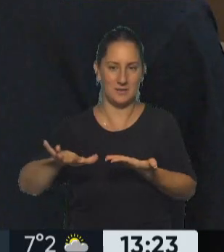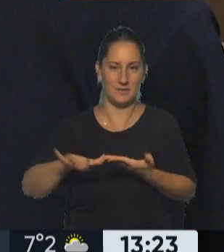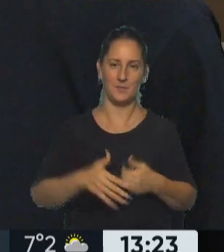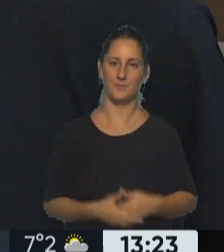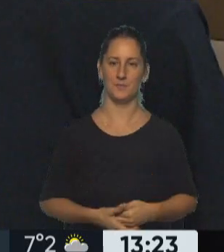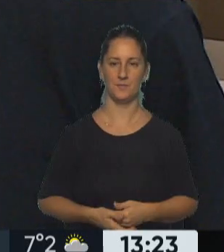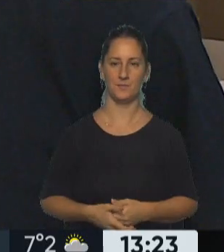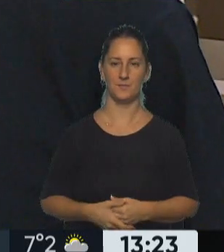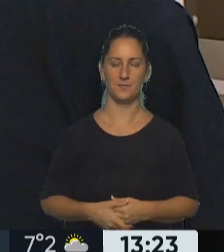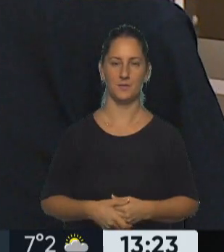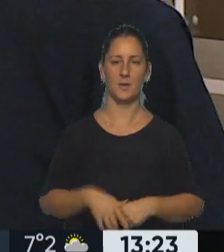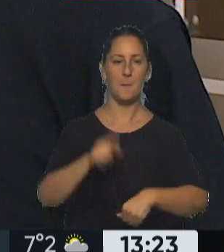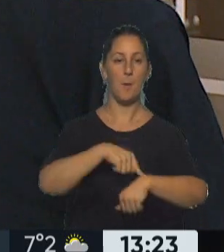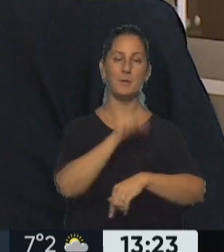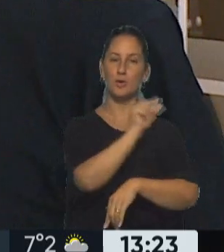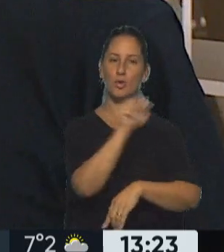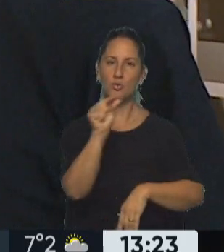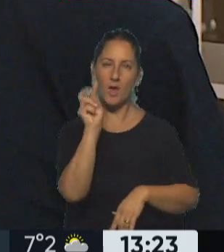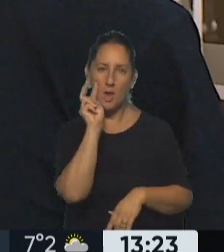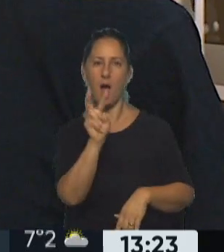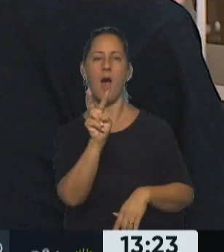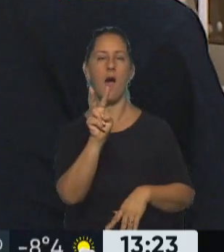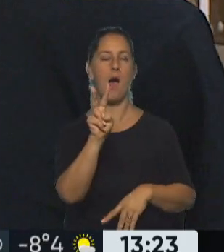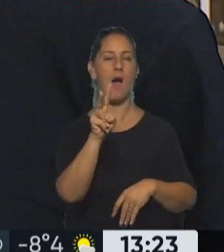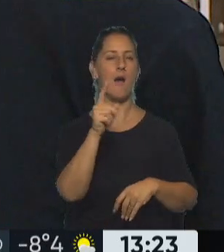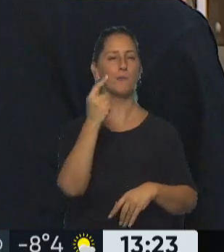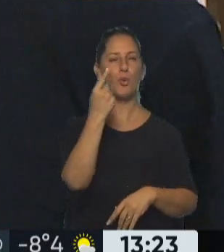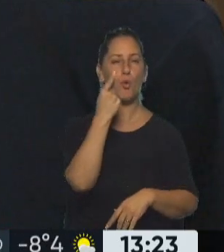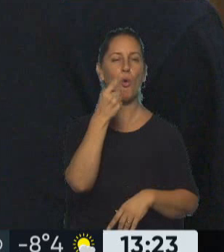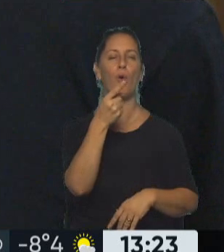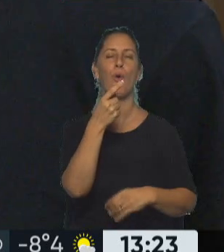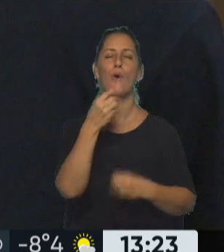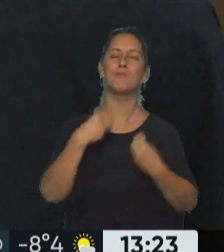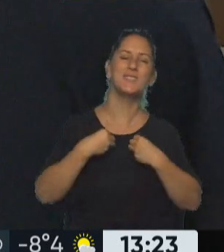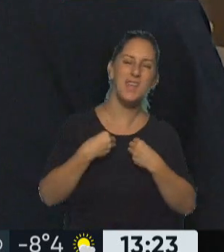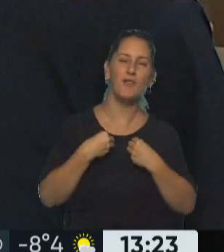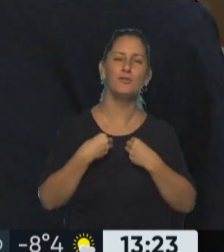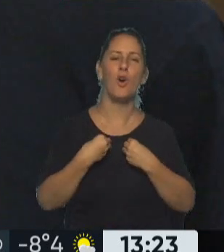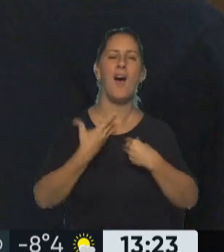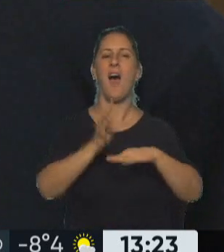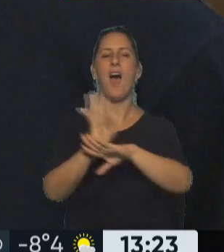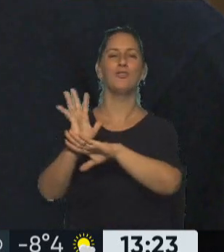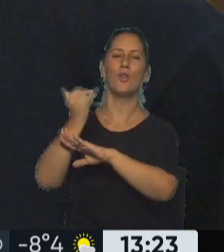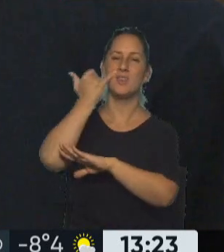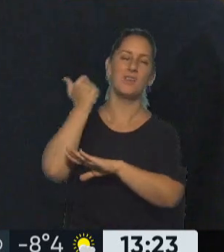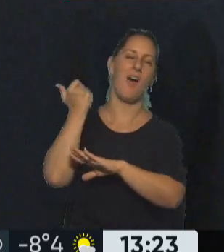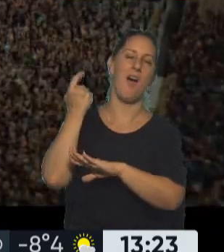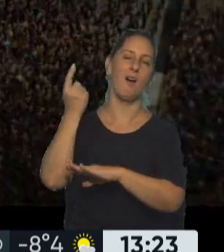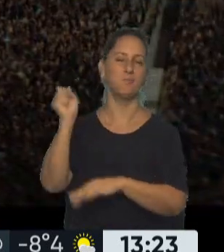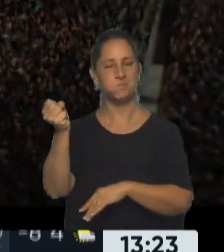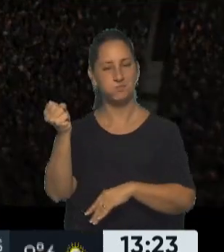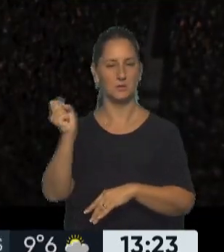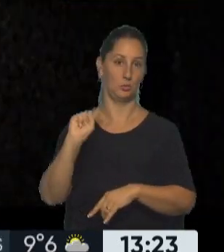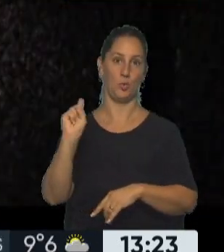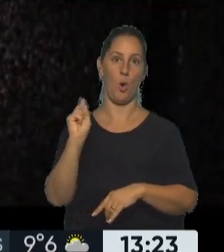bueno, eso, que cuando uno viera la serie no tuviera la sensación de estar viendo actores ya, sí. Actor, sino como